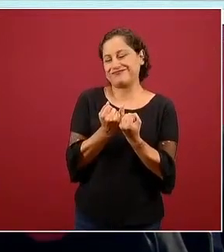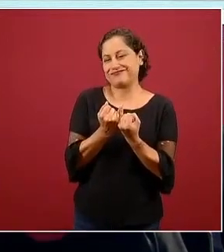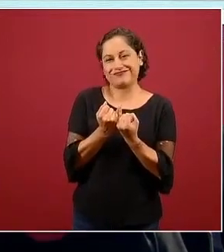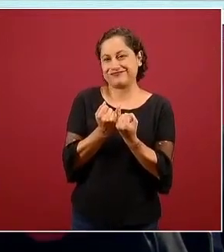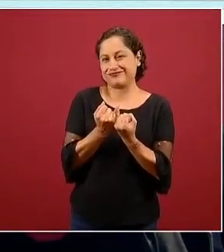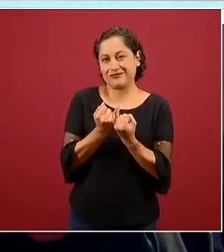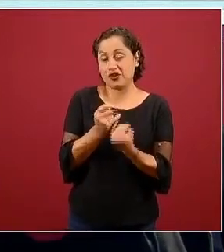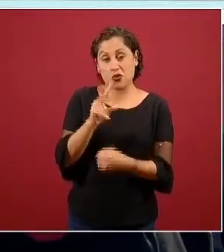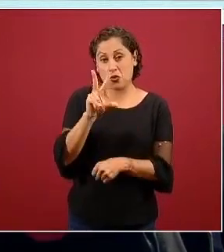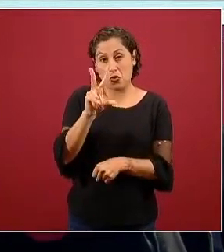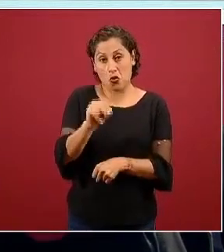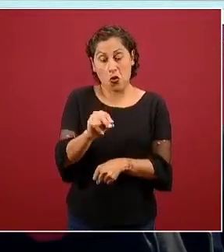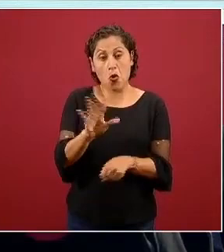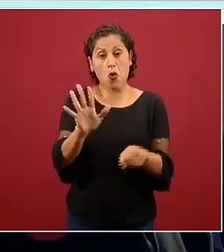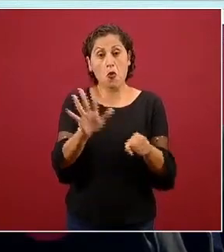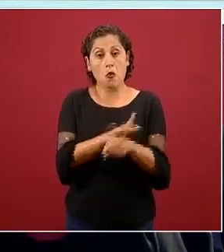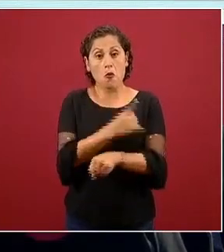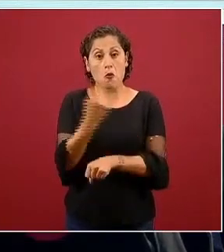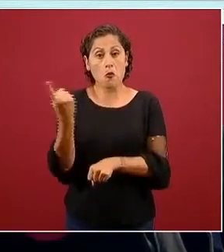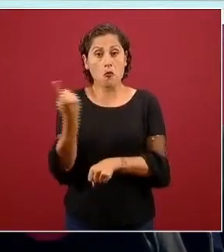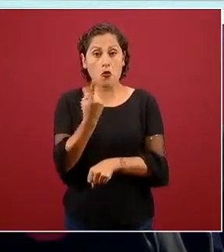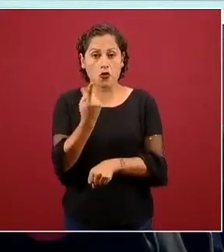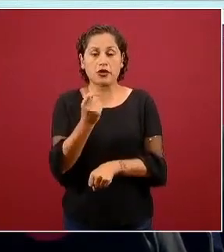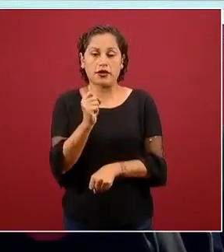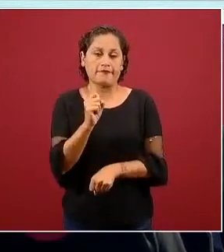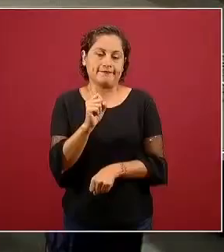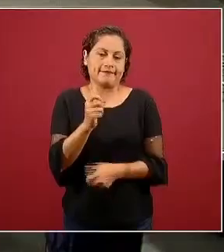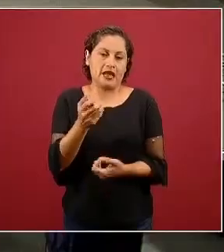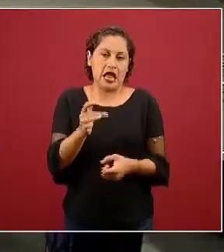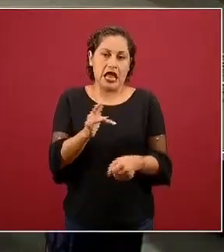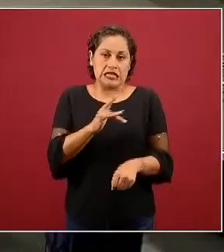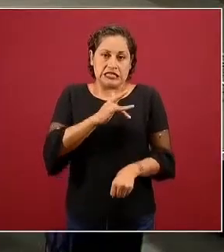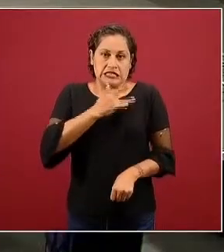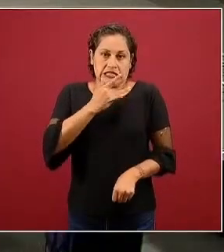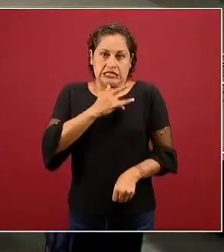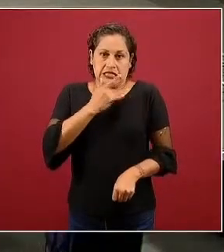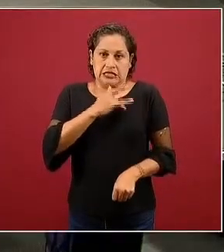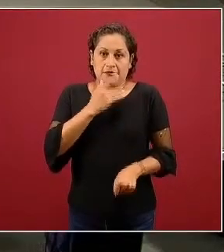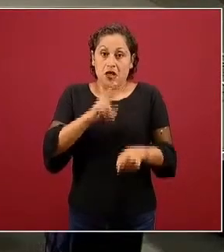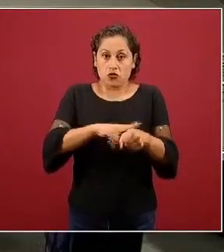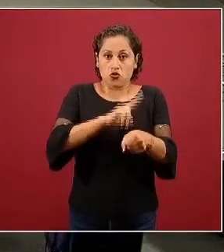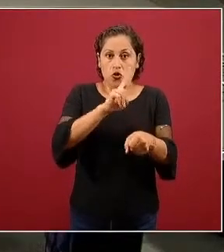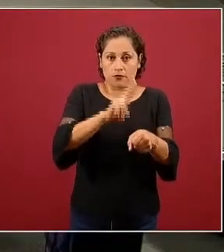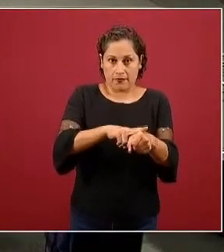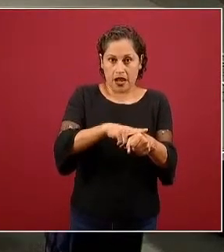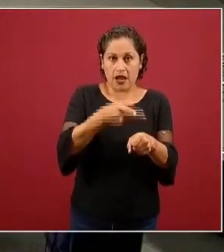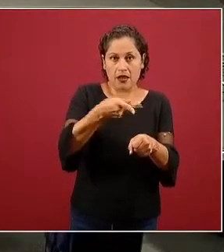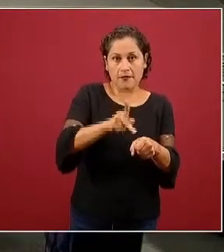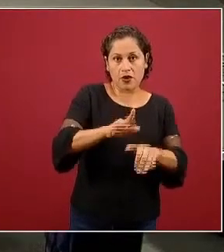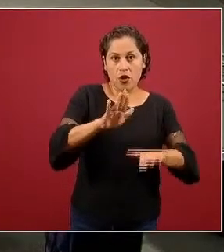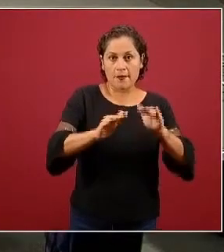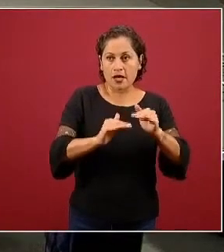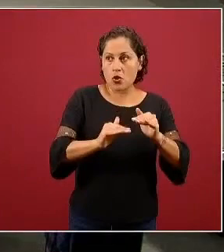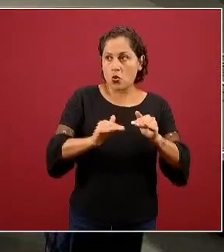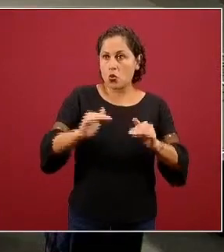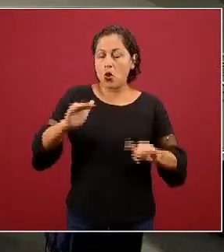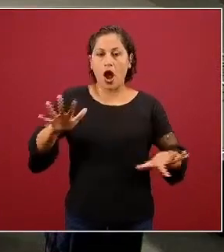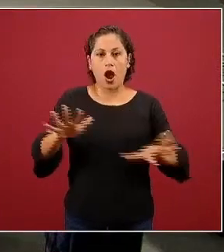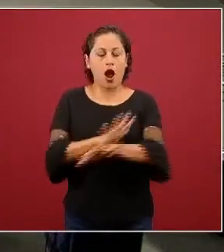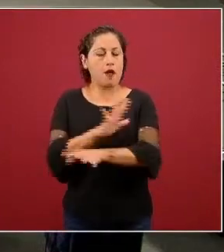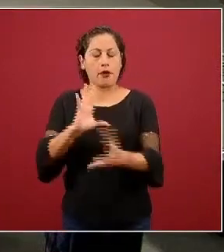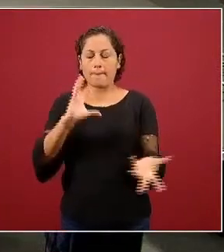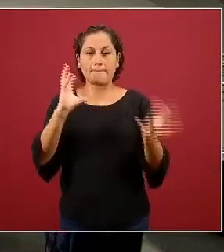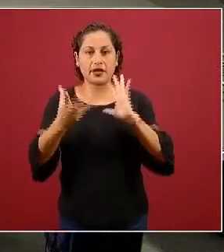ligera línea invisible entre lo normal y lo anormal hablando de emociones. Entonces,